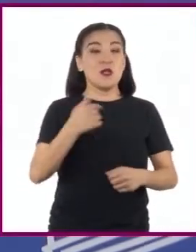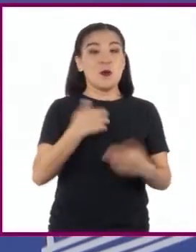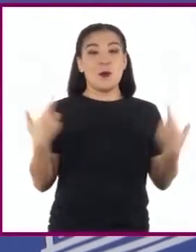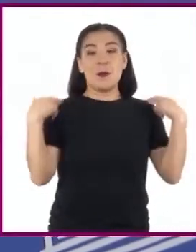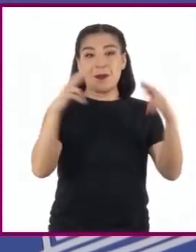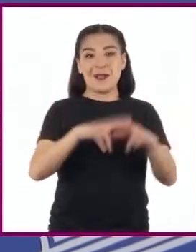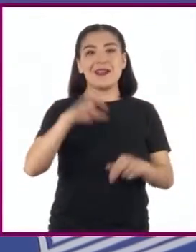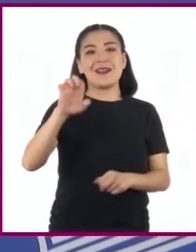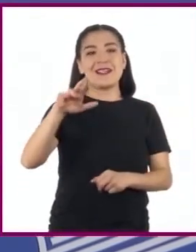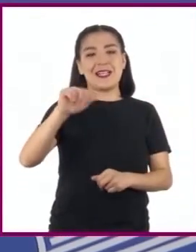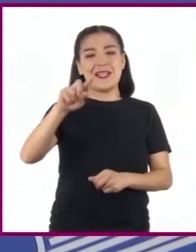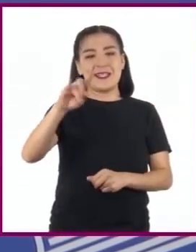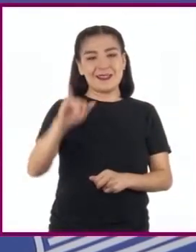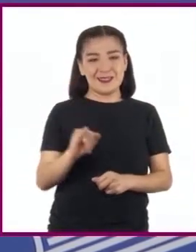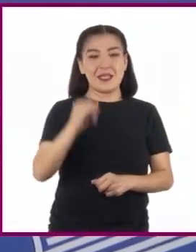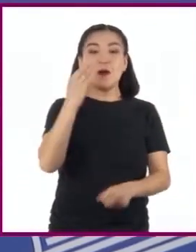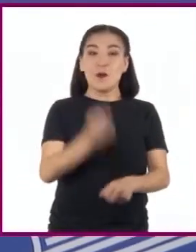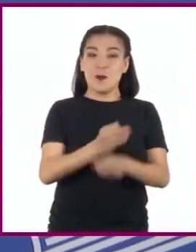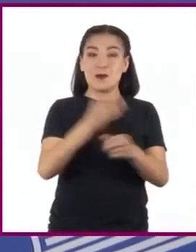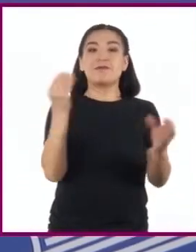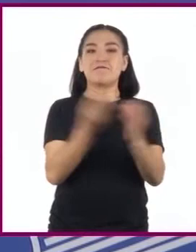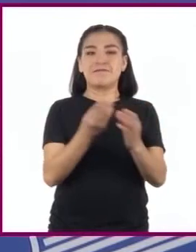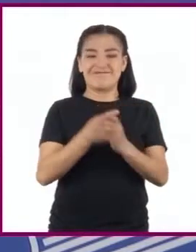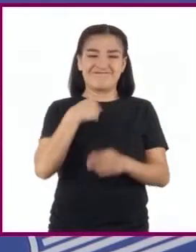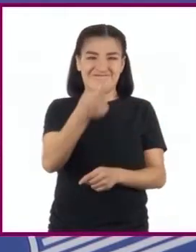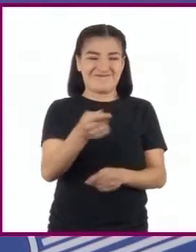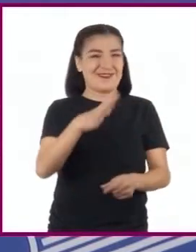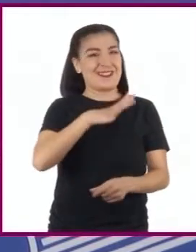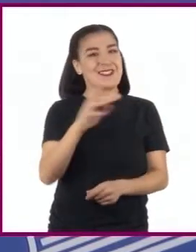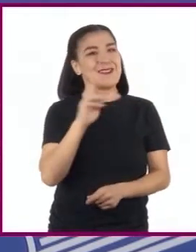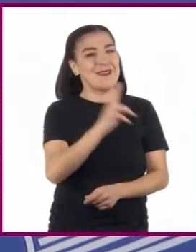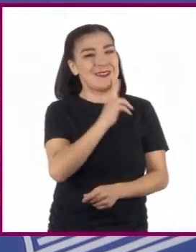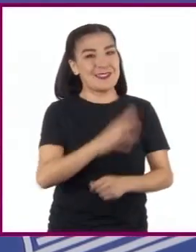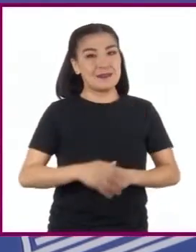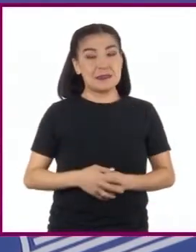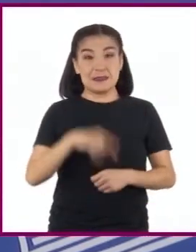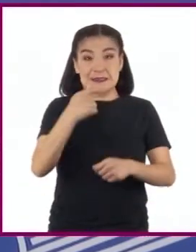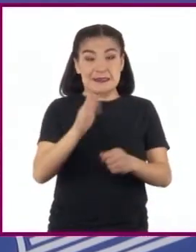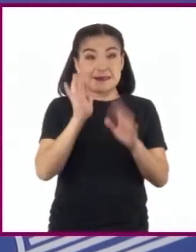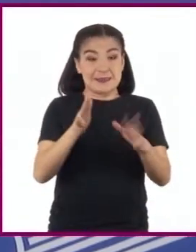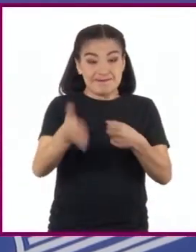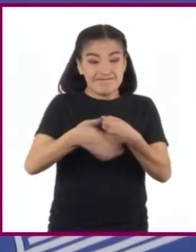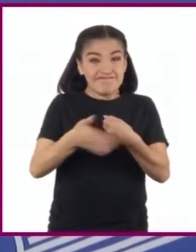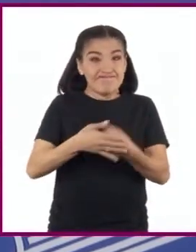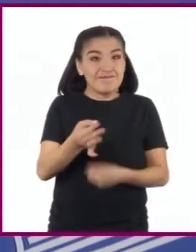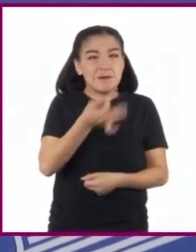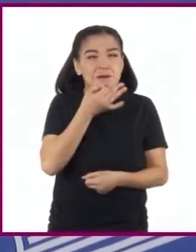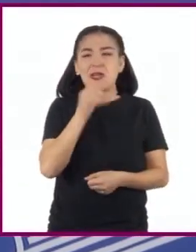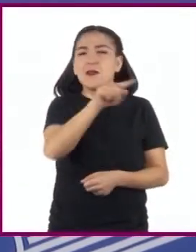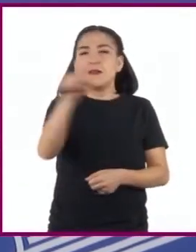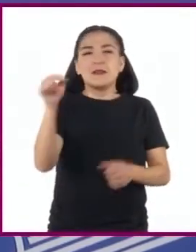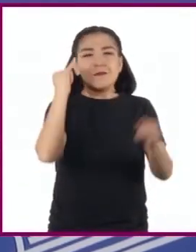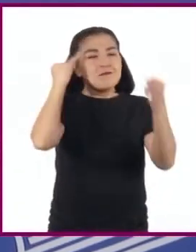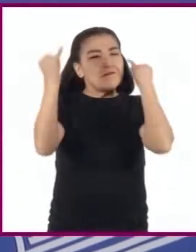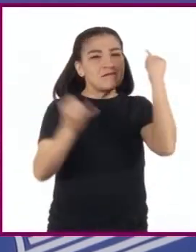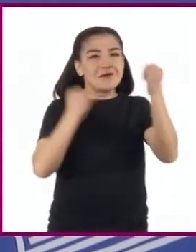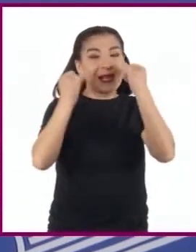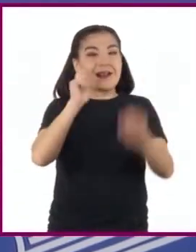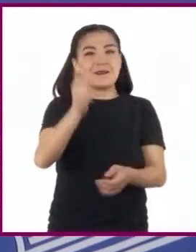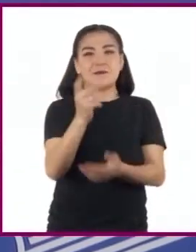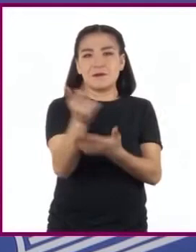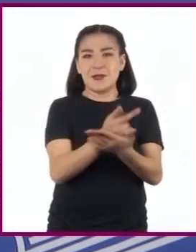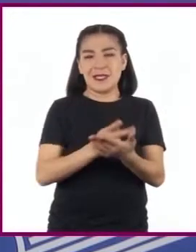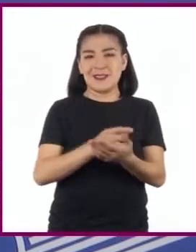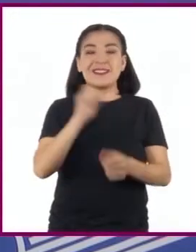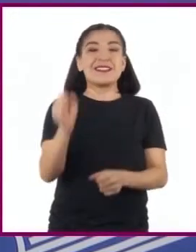maestra Erandi Rodríguez y en esta sesión les tengo noticias. En los próximos minutos imaginaremos que estamos en el programa